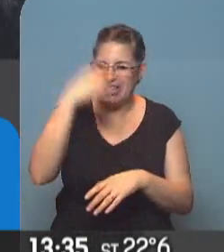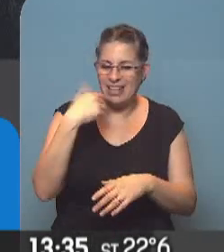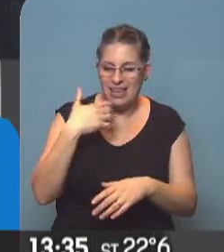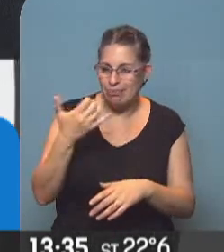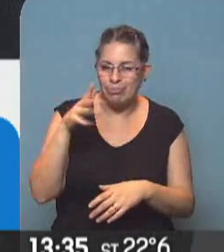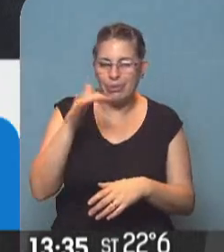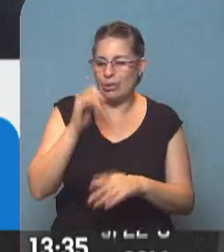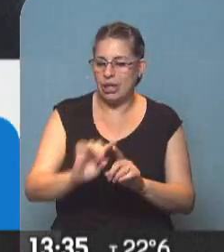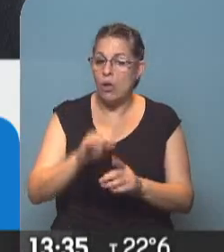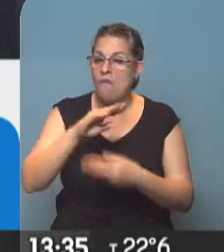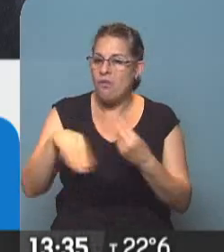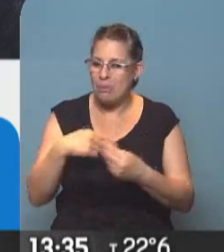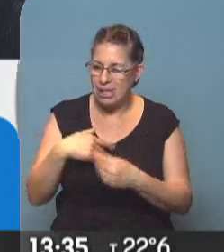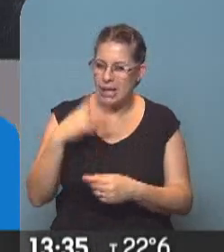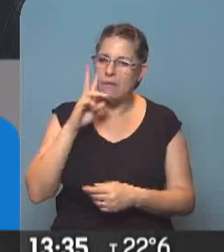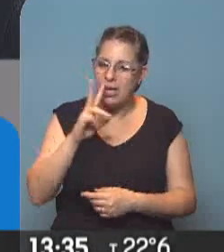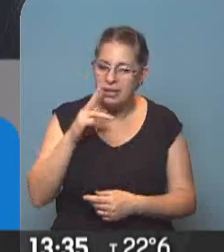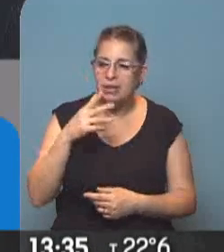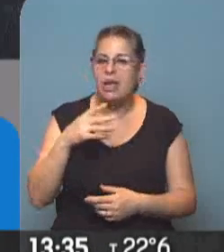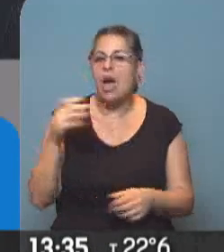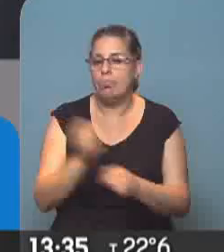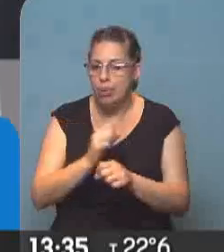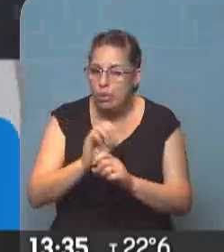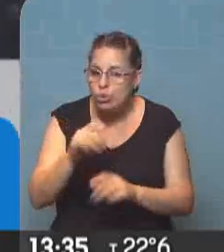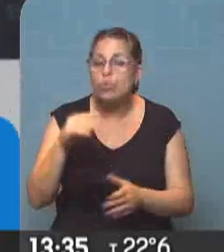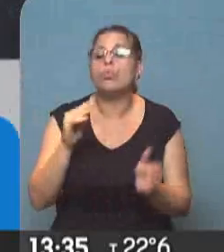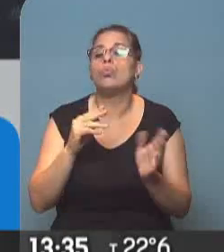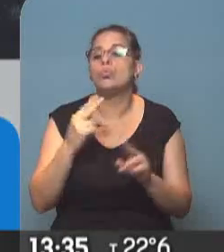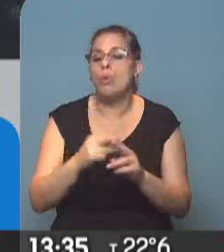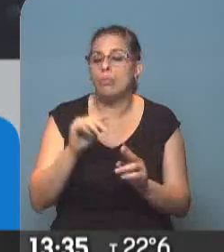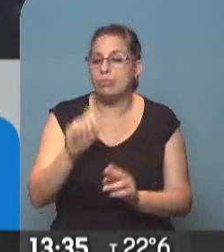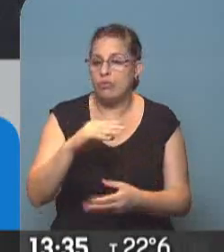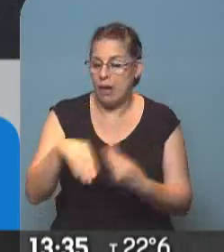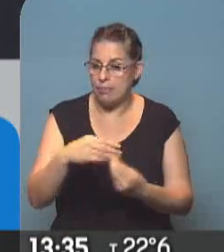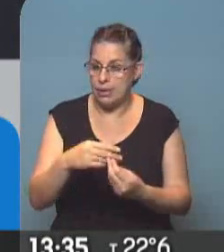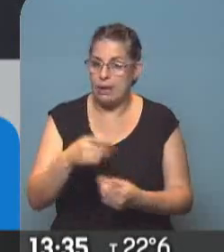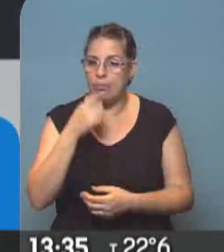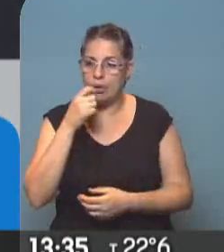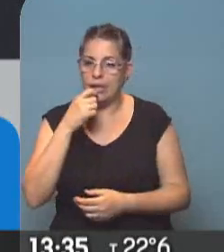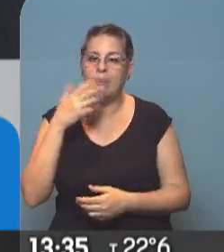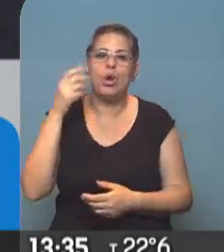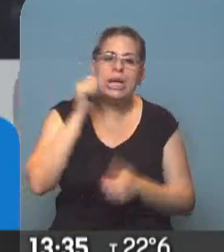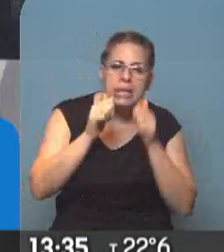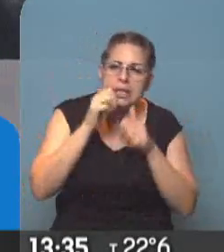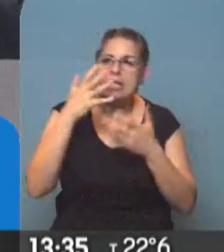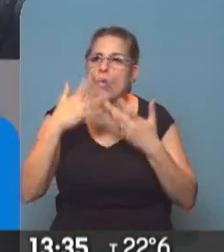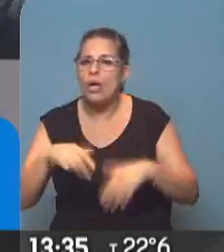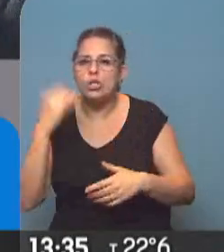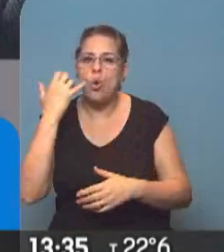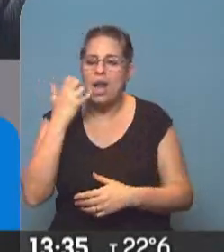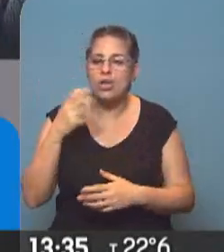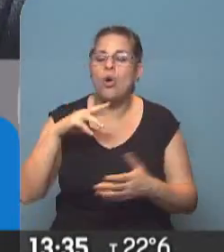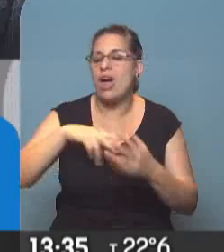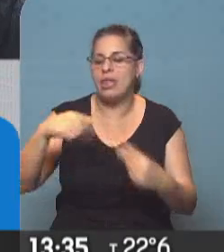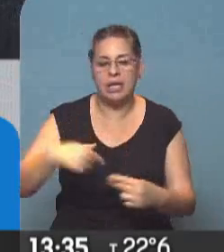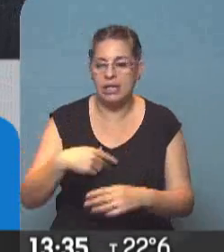los familiares puedan, los que busquen una persona desaparecida, indiquen alguna característica en particular de heridas o fracturas o lo que sea, se termina con el ADN